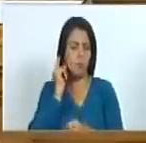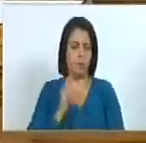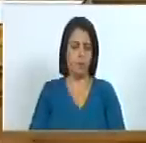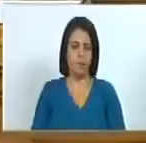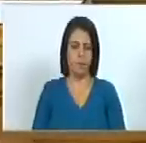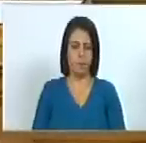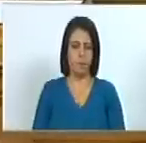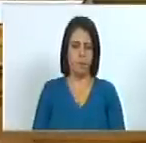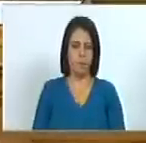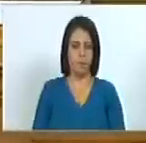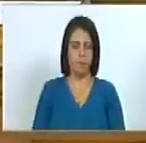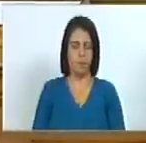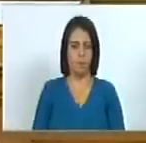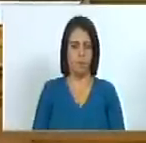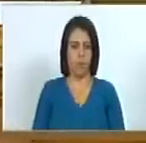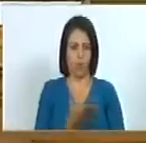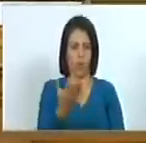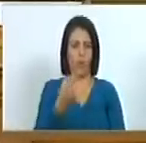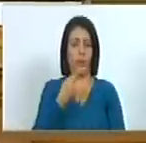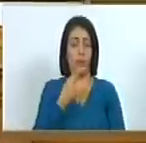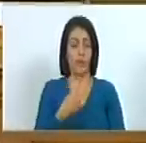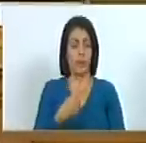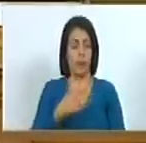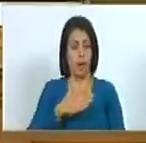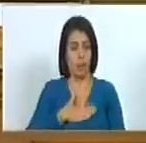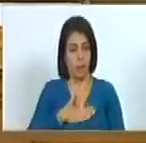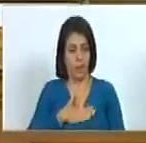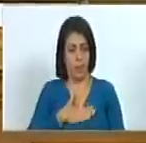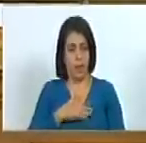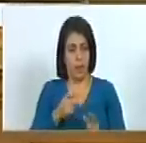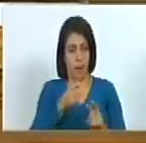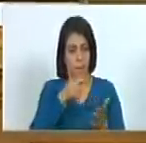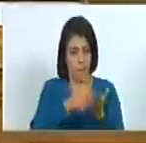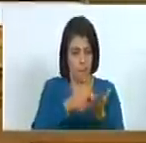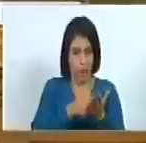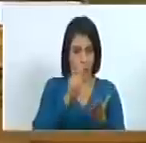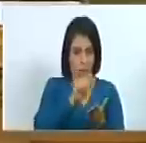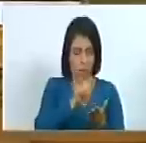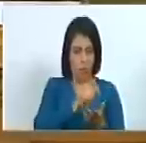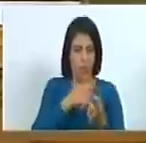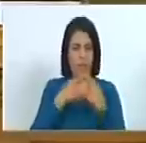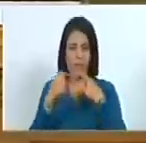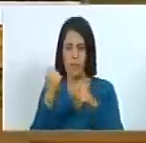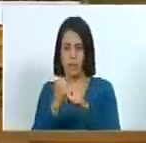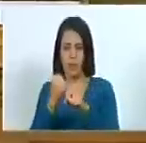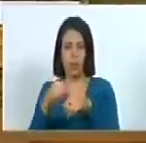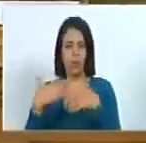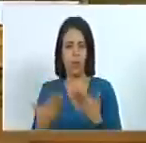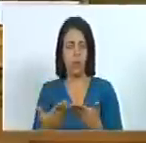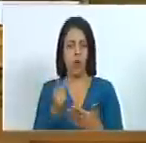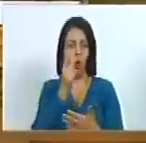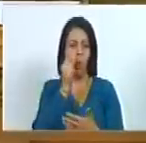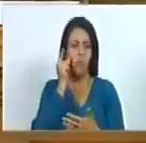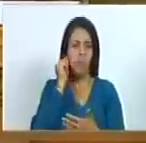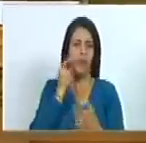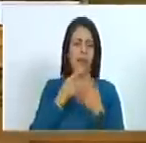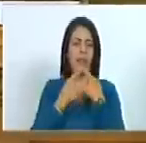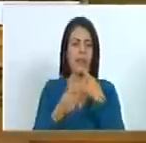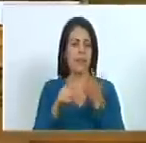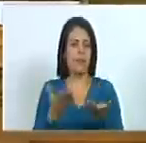trabajadores. Y ustedes me dicen a mí que el Cestatique no es ingreso. Vamos a ver qué dicen los trabajadores y las